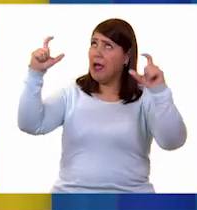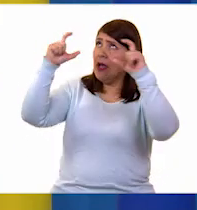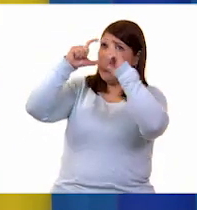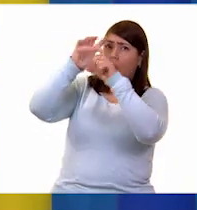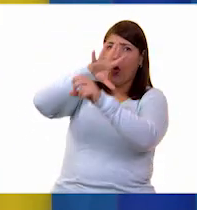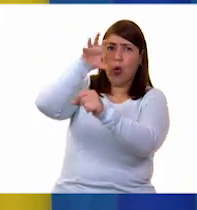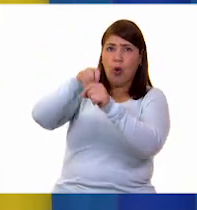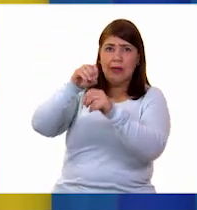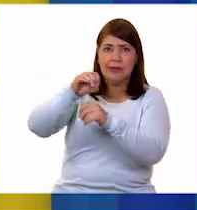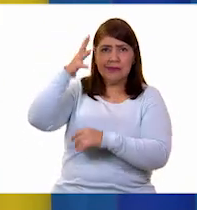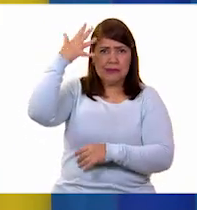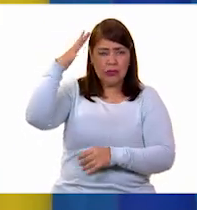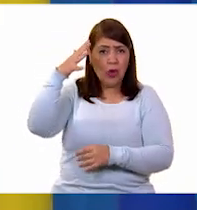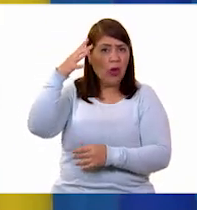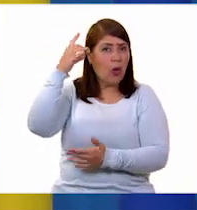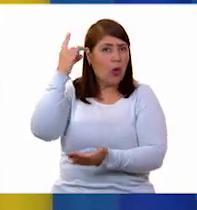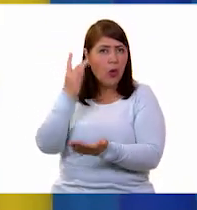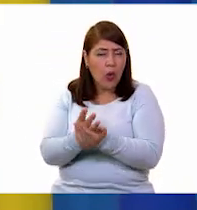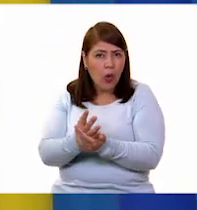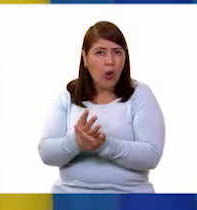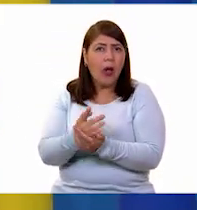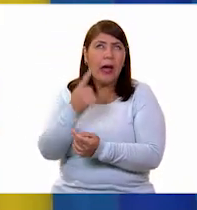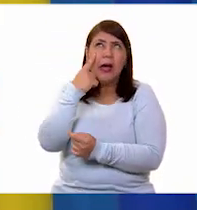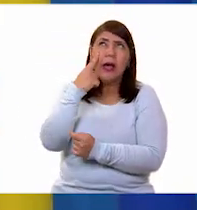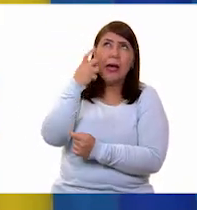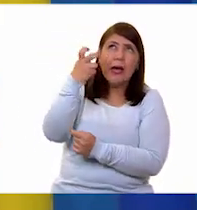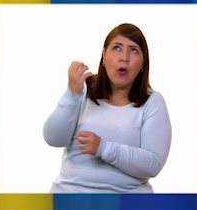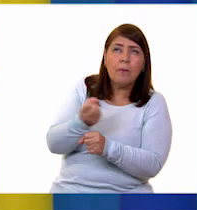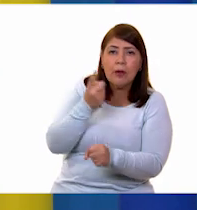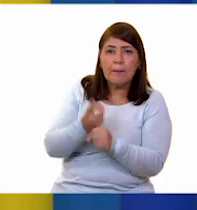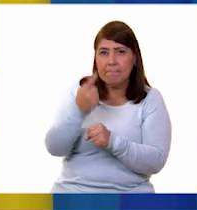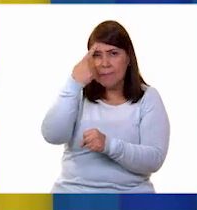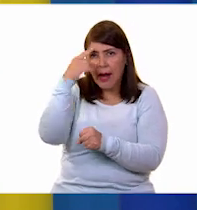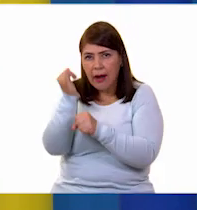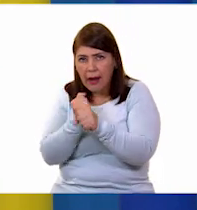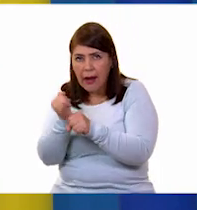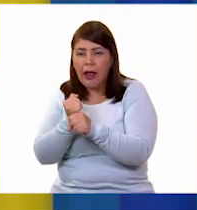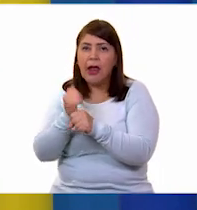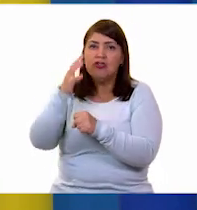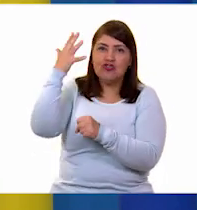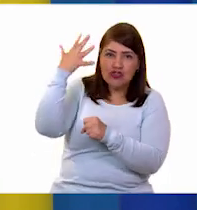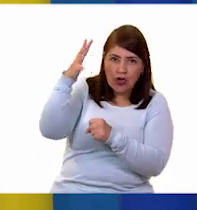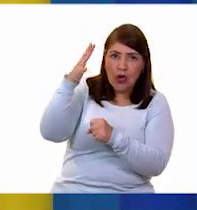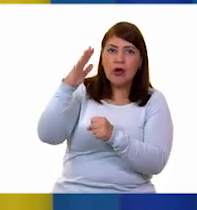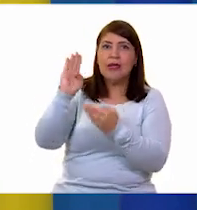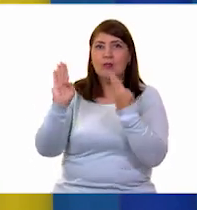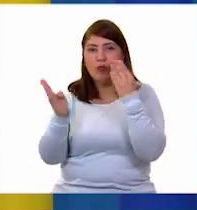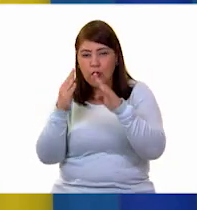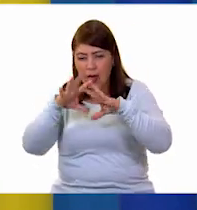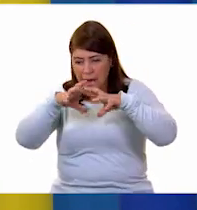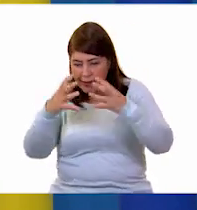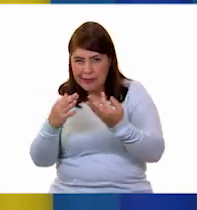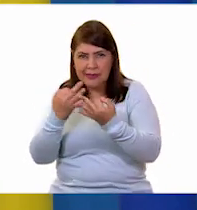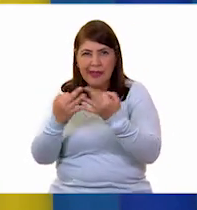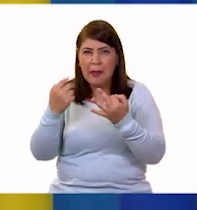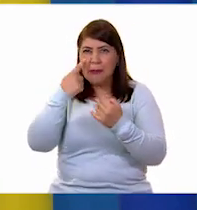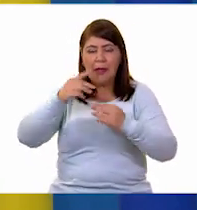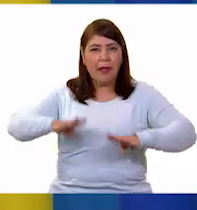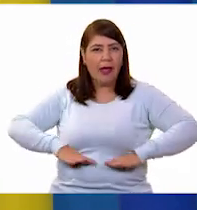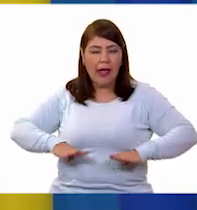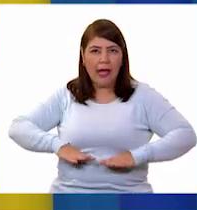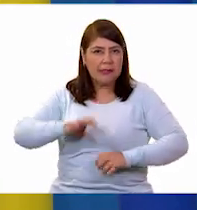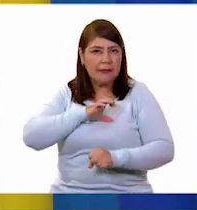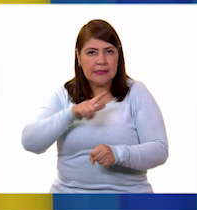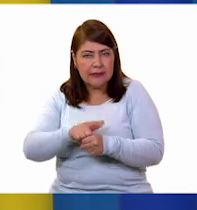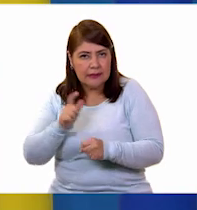son una oportunidad única para estudiar al Sol y a nuestro planeta Tierra bajo condiciones particulares?